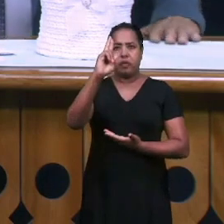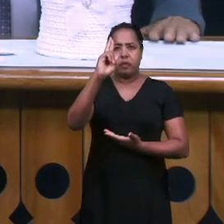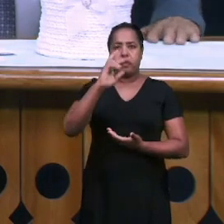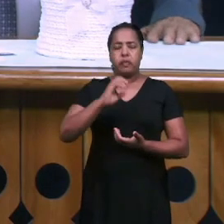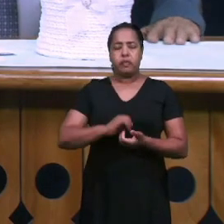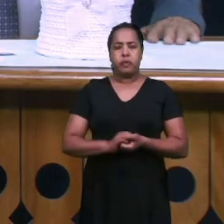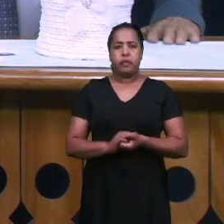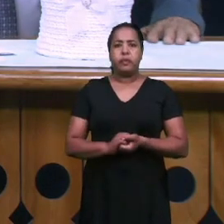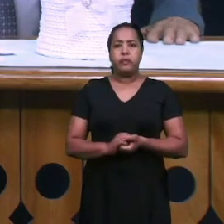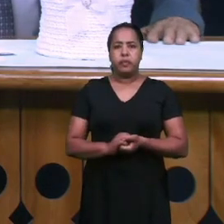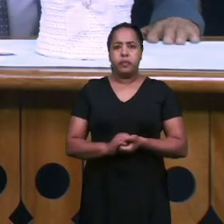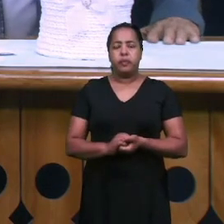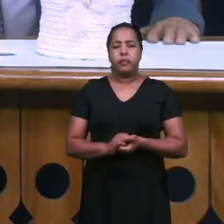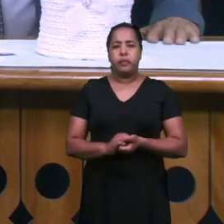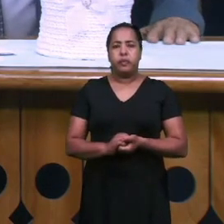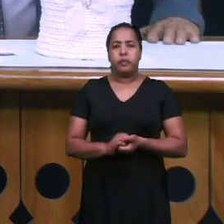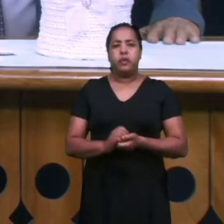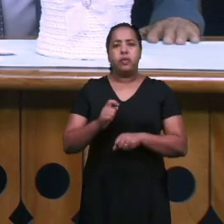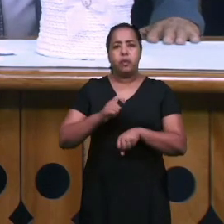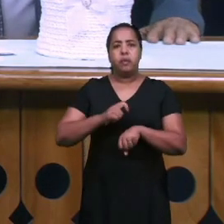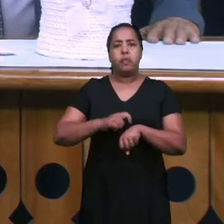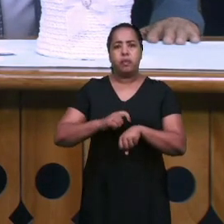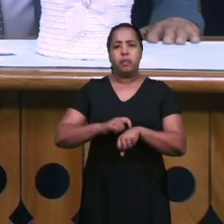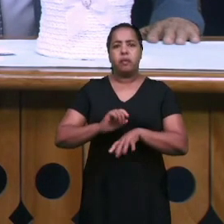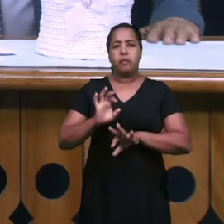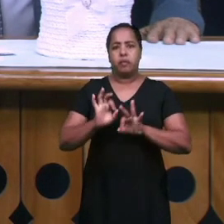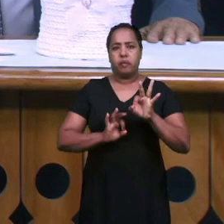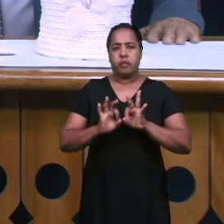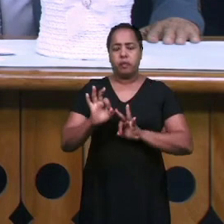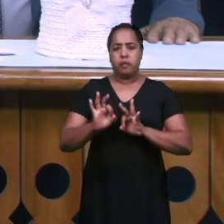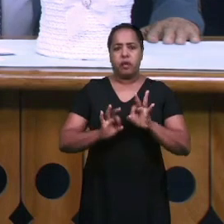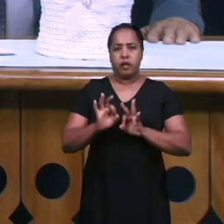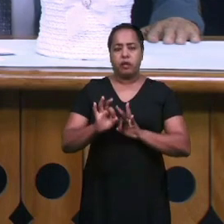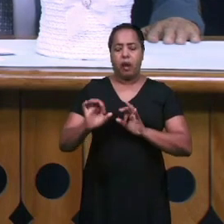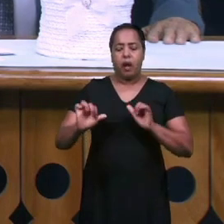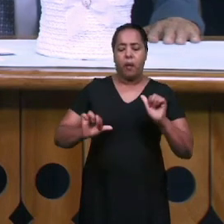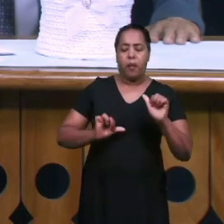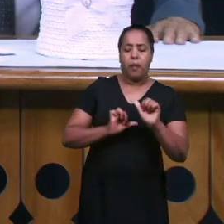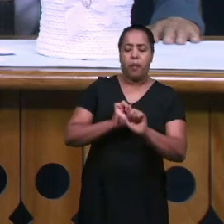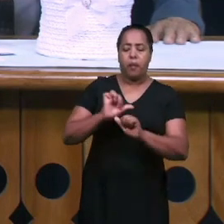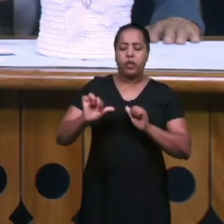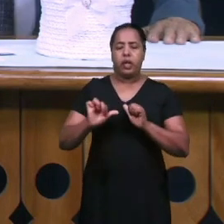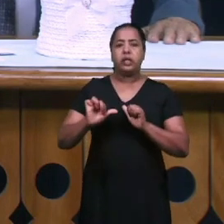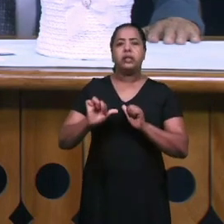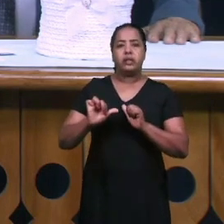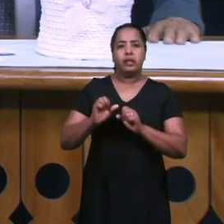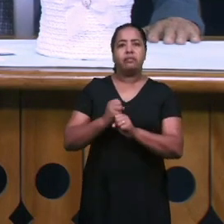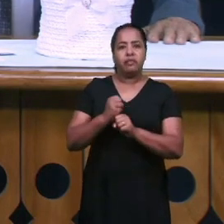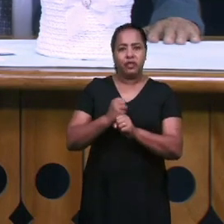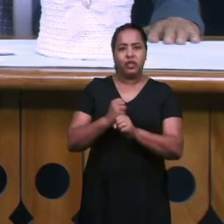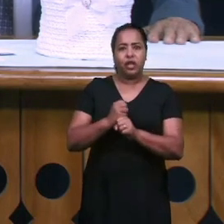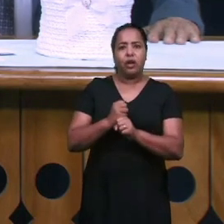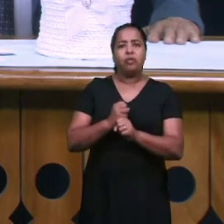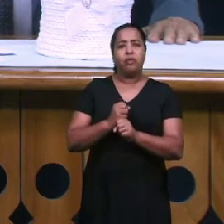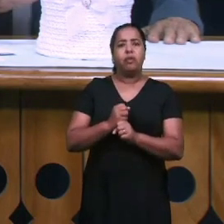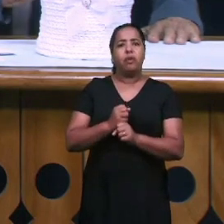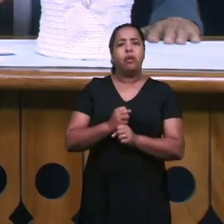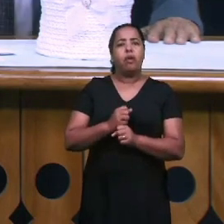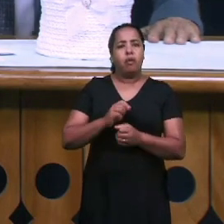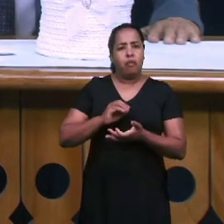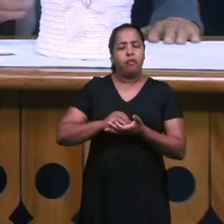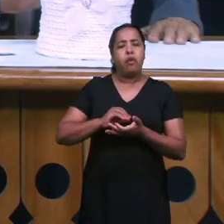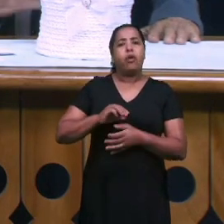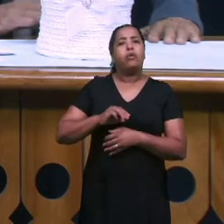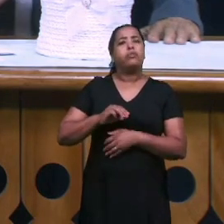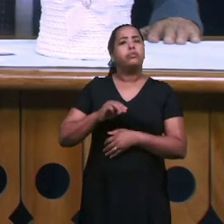Señor ahora, en este momento en el que nos preparamos para pasar el año. Solo faltan 3 minutos. Vamos